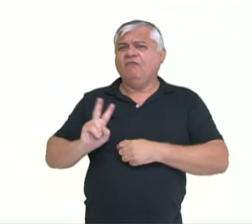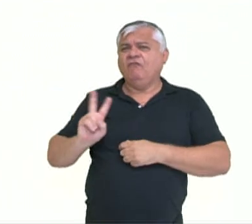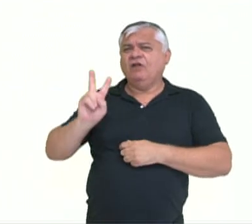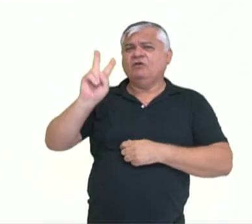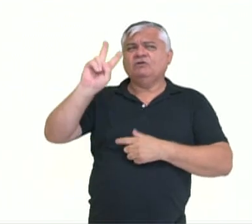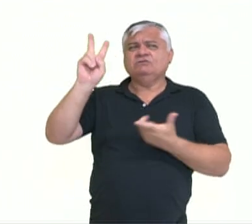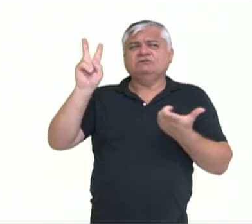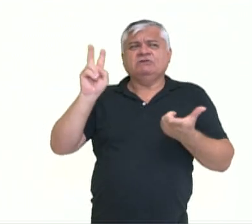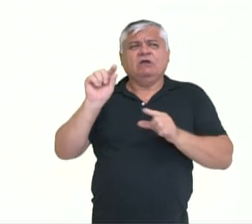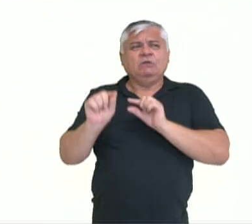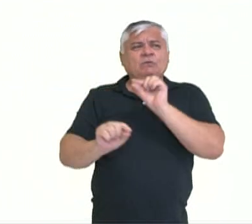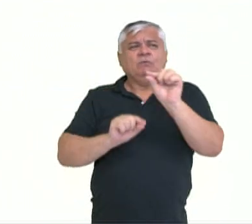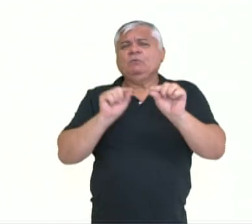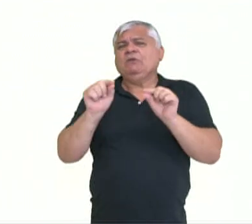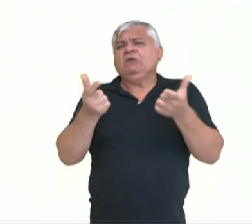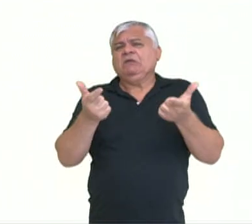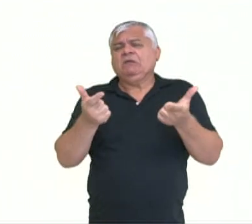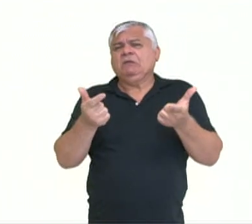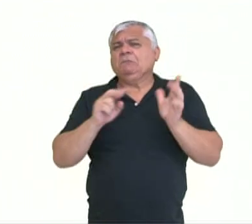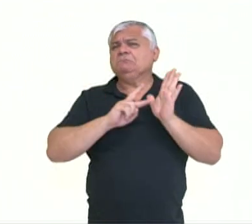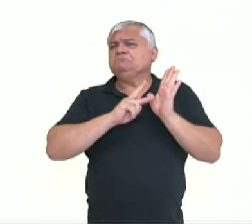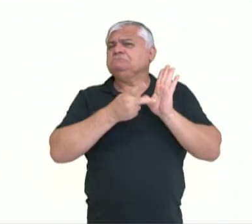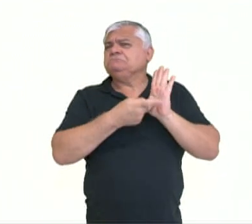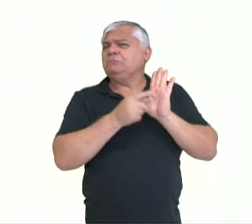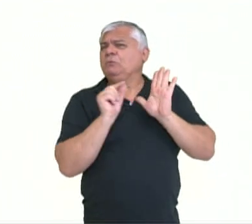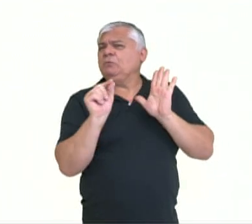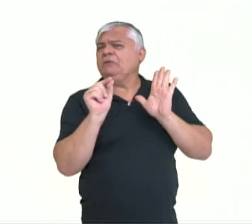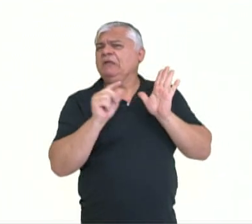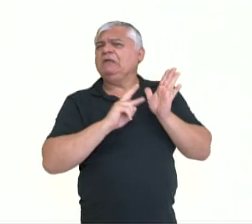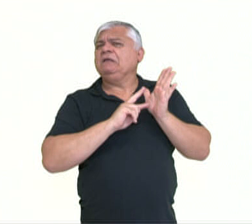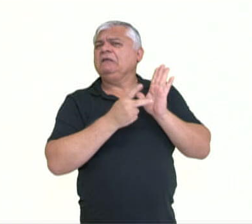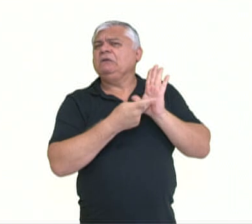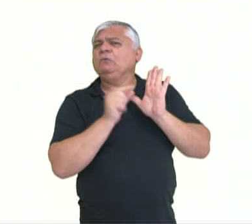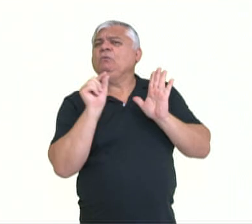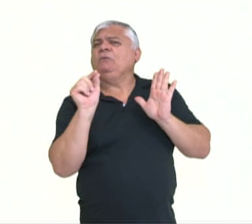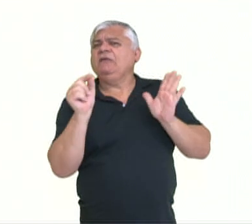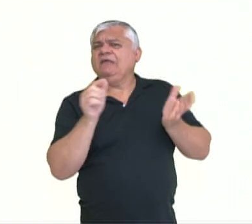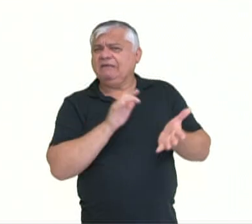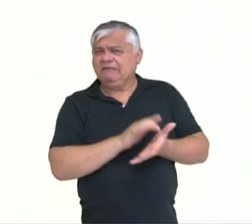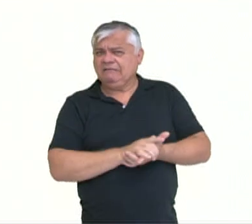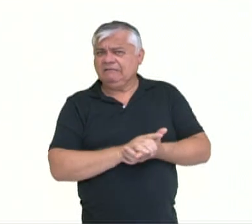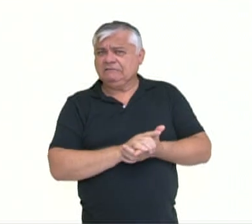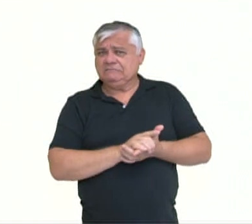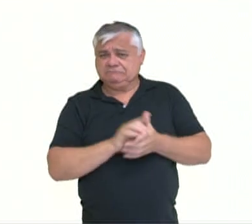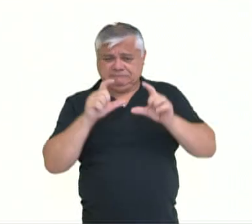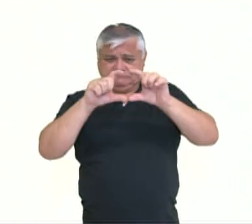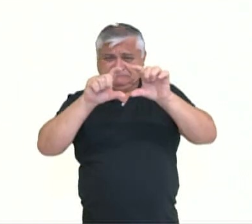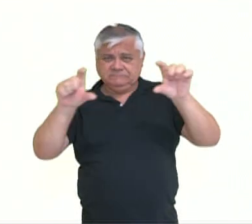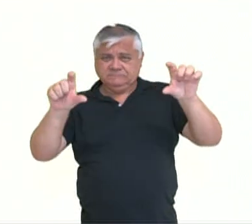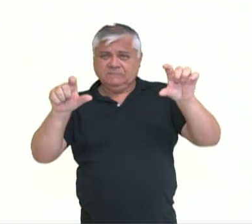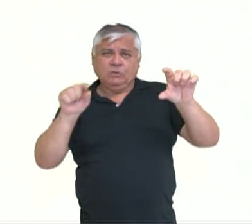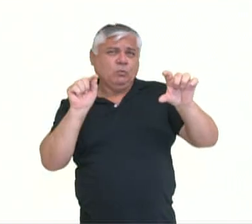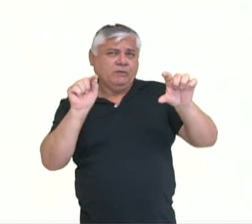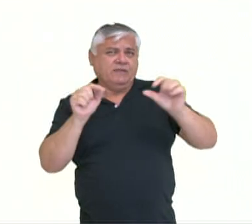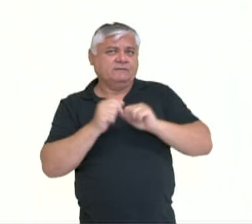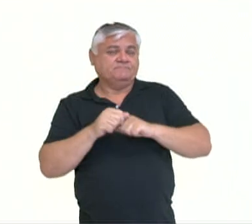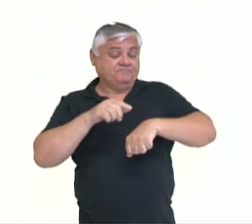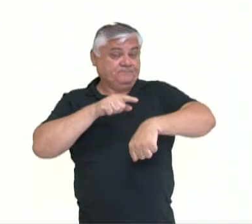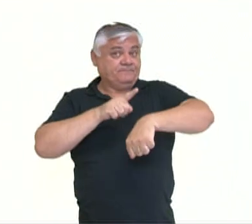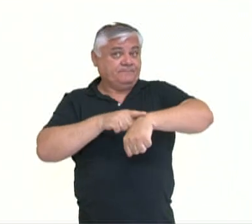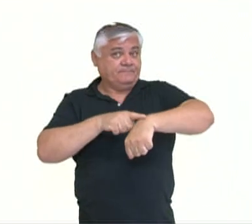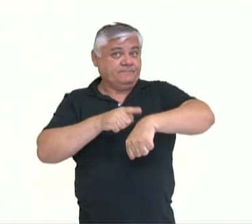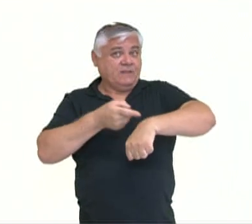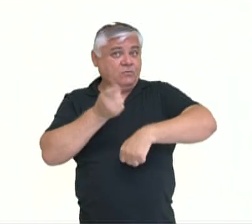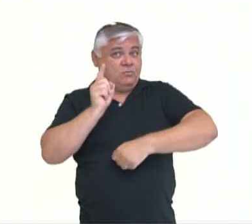poco. Qual é o sentido? Qual que é o sentido desse verso que está aí destacado no texto? Vou dar um tempo para